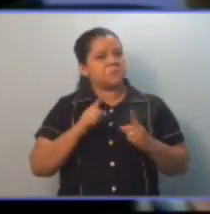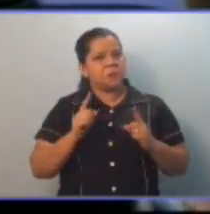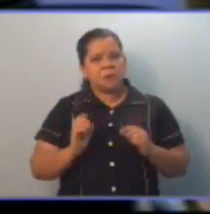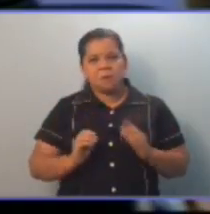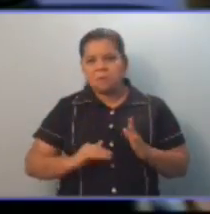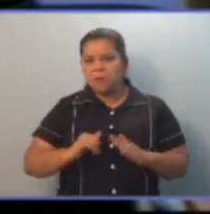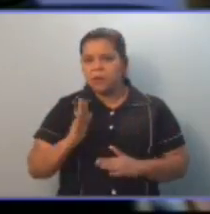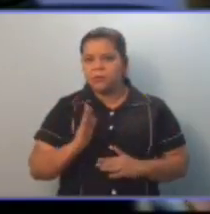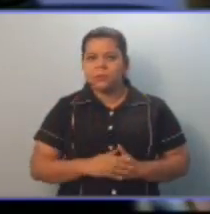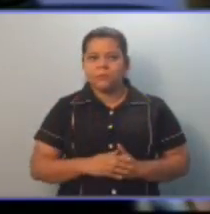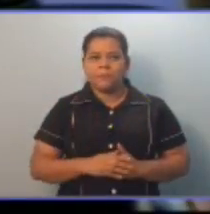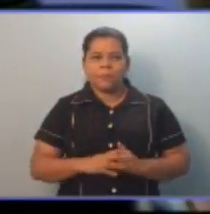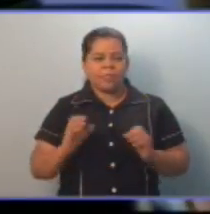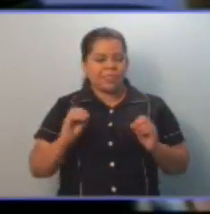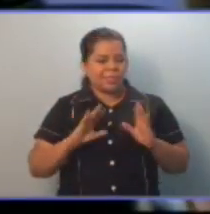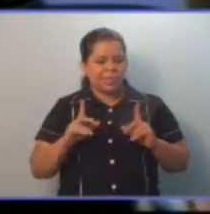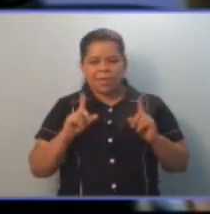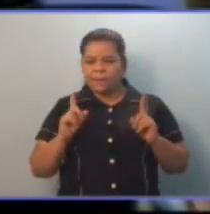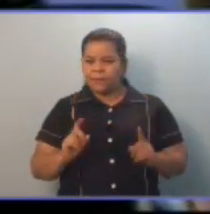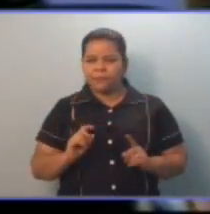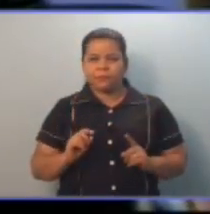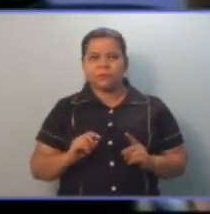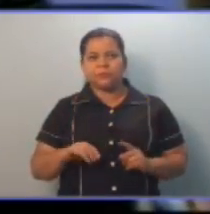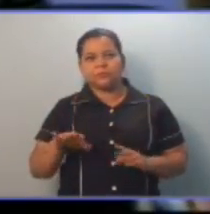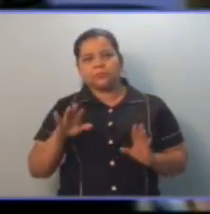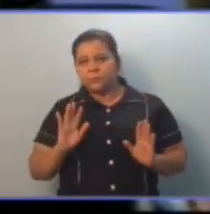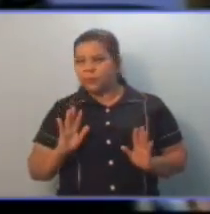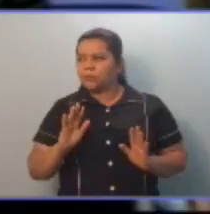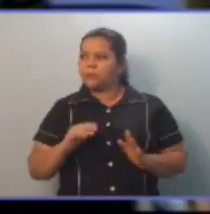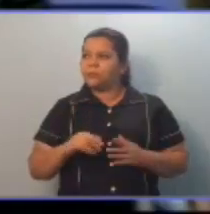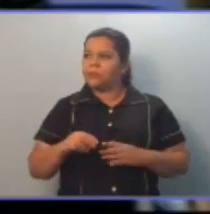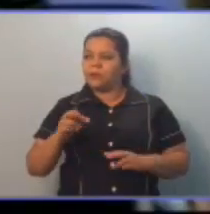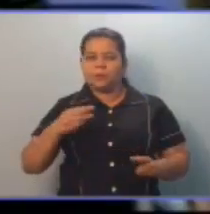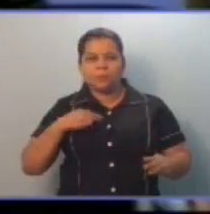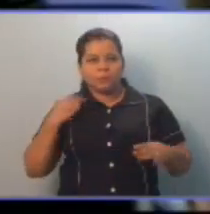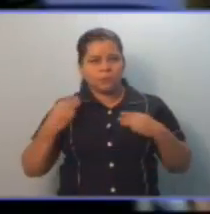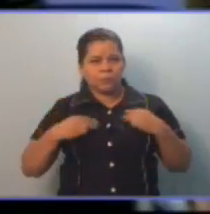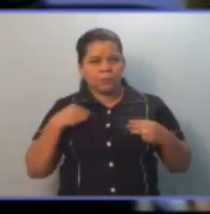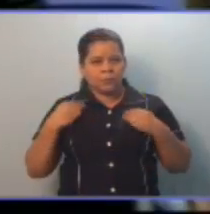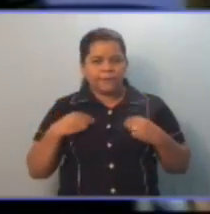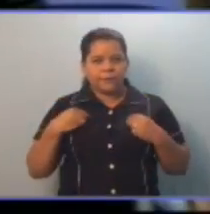o sin consultas, es más, en algunos casos sin motivación,